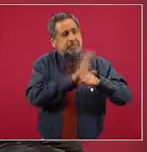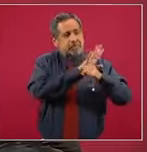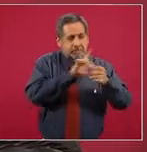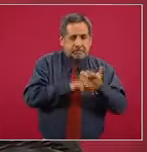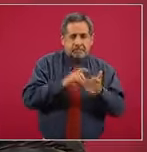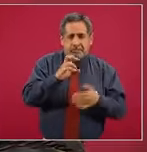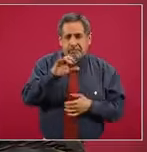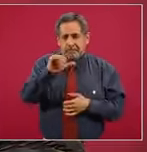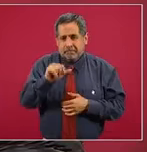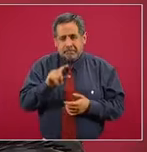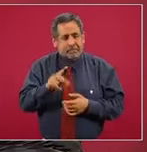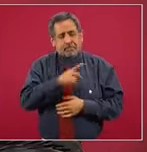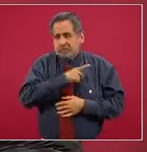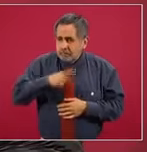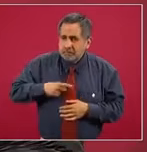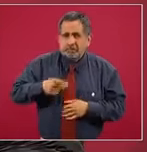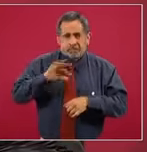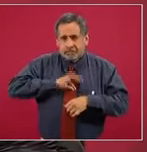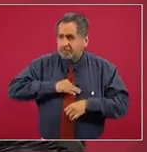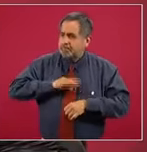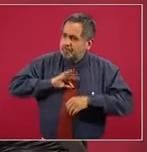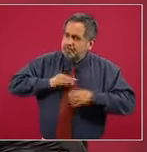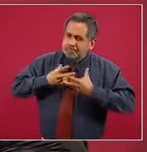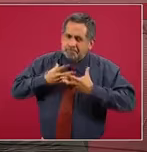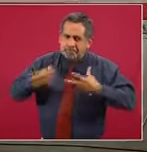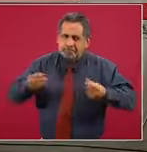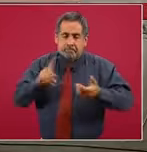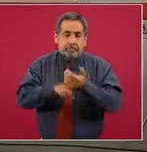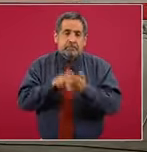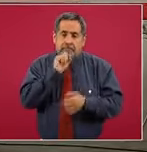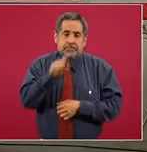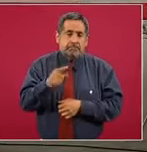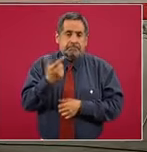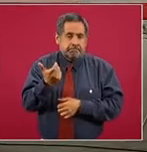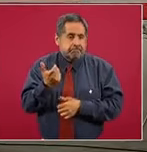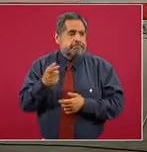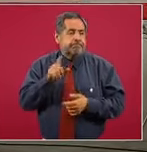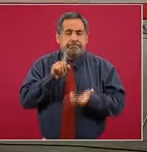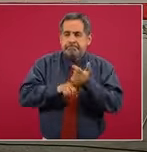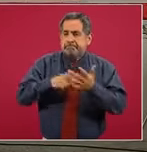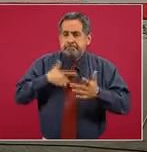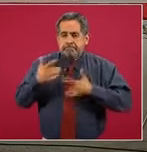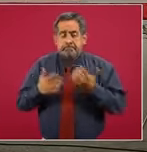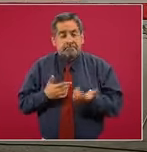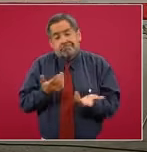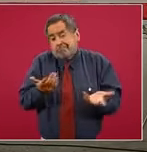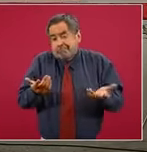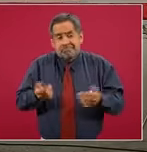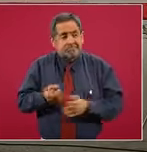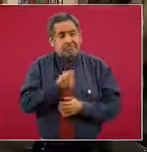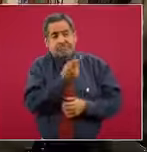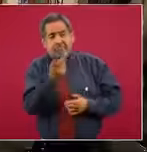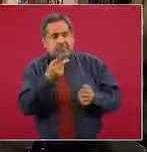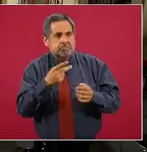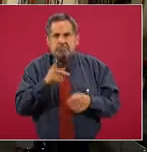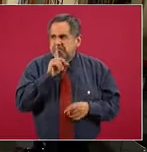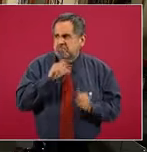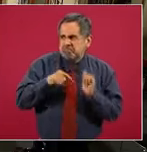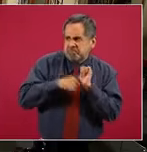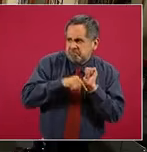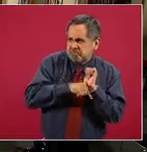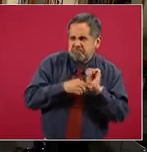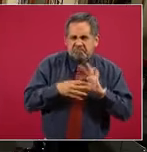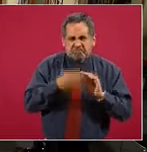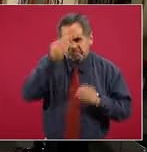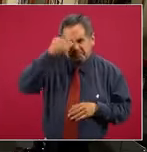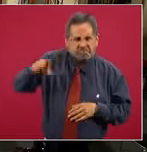crisis sanitaria que se ha convertido en crisis económica y humanitaria, pues también hay gente que busca continuar